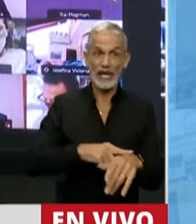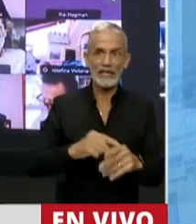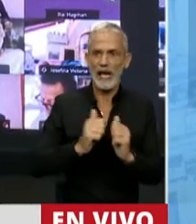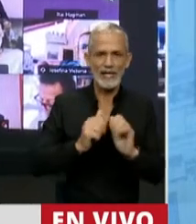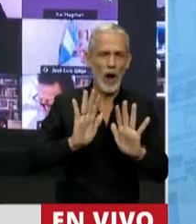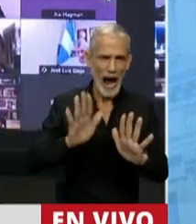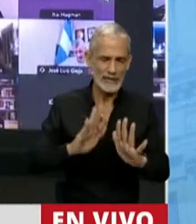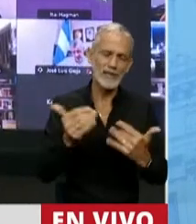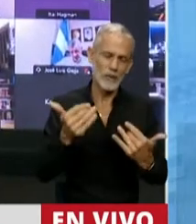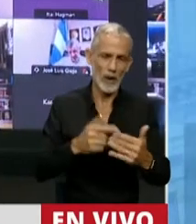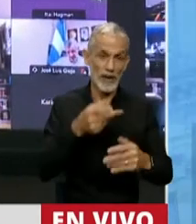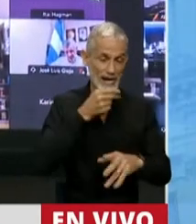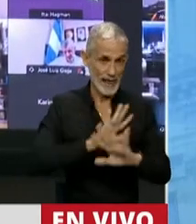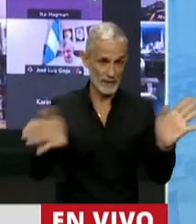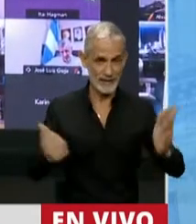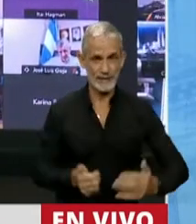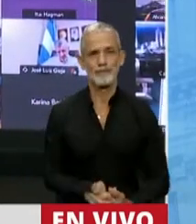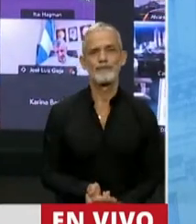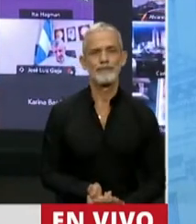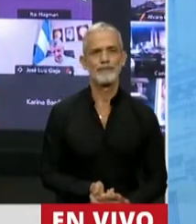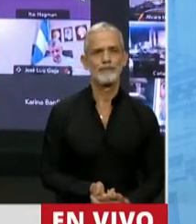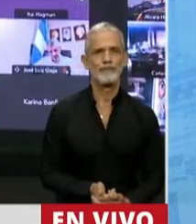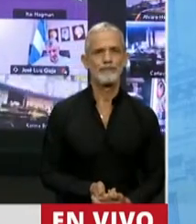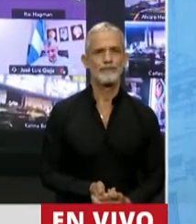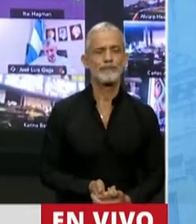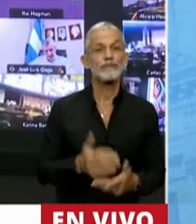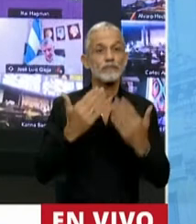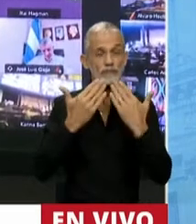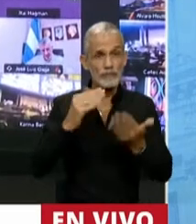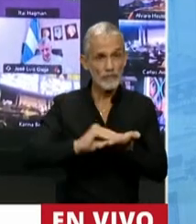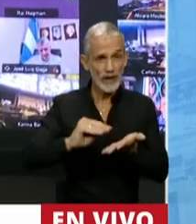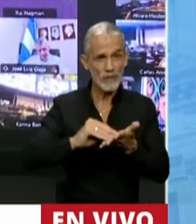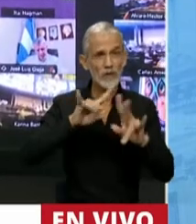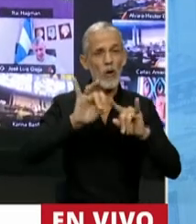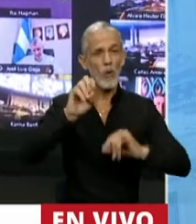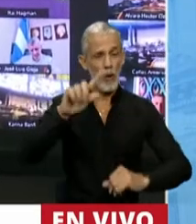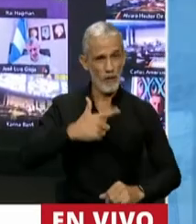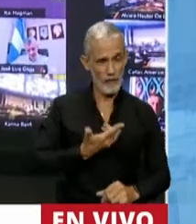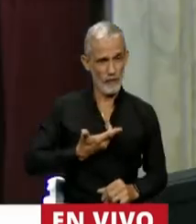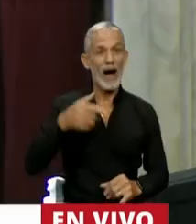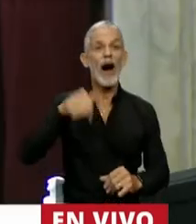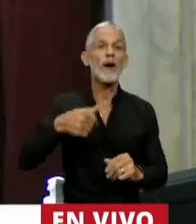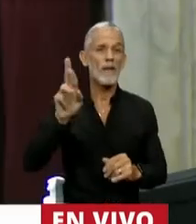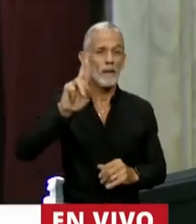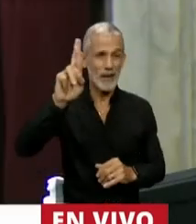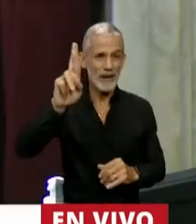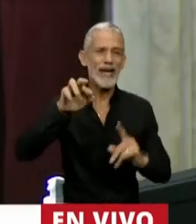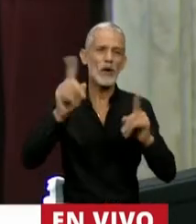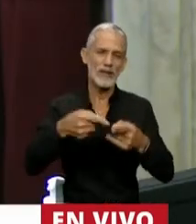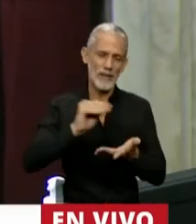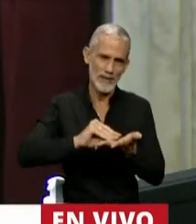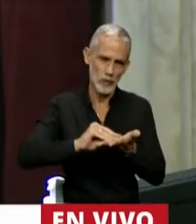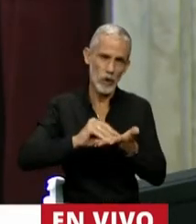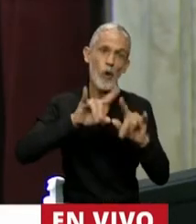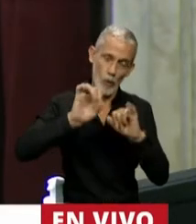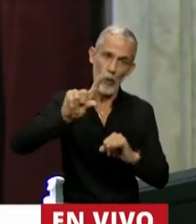hacer uso nada más genera presidente gracias diputado wolf para una cuestión de privilegio está en un zoo